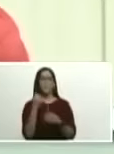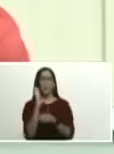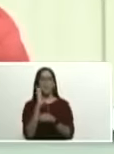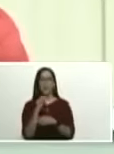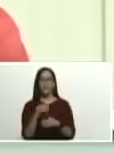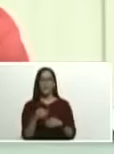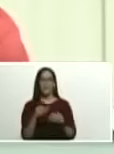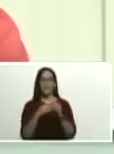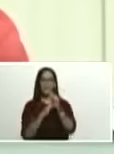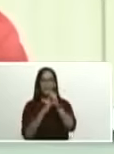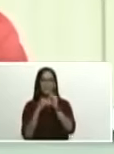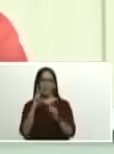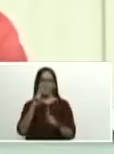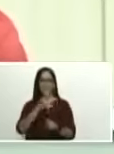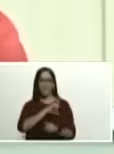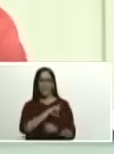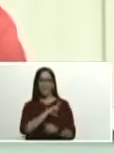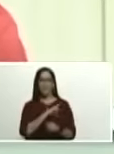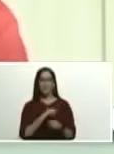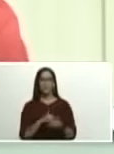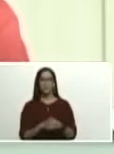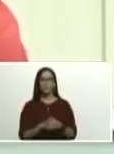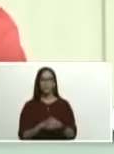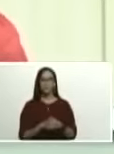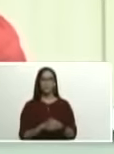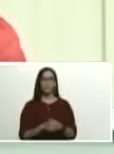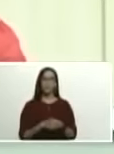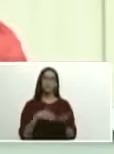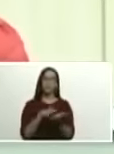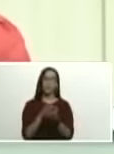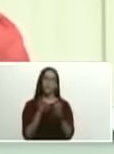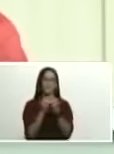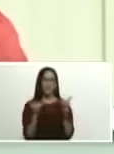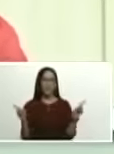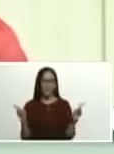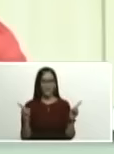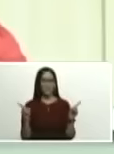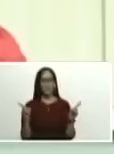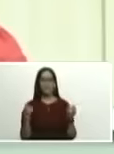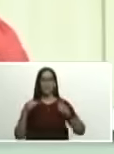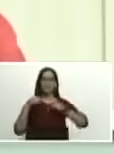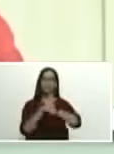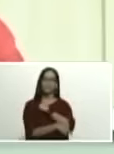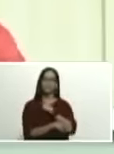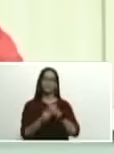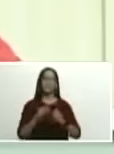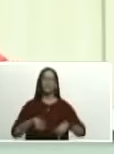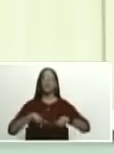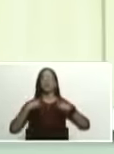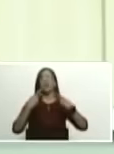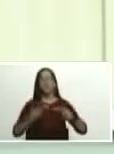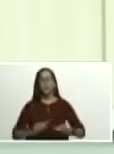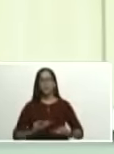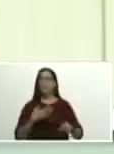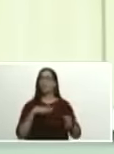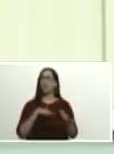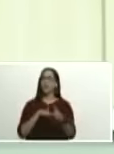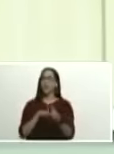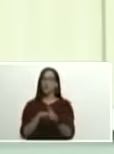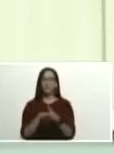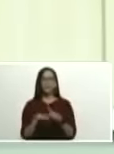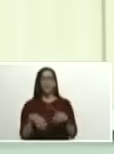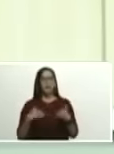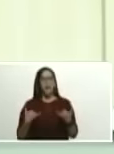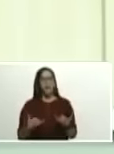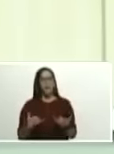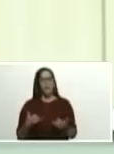enero, Ana Caona, sobre la democracia radical, la renovación, los avances. Ahora